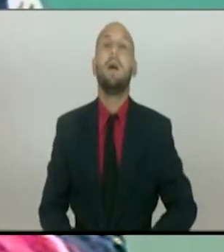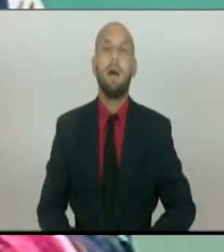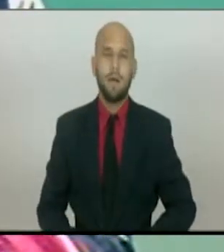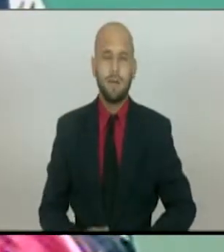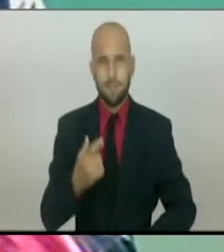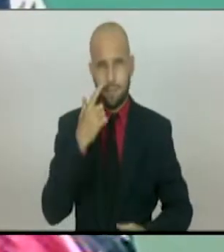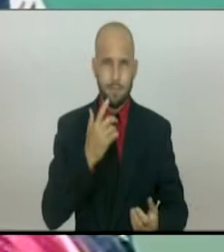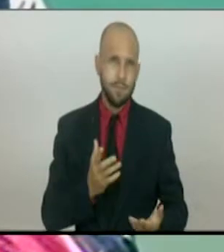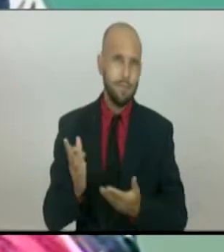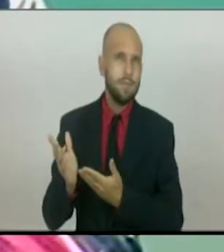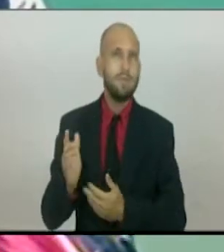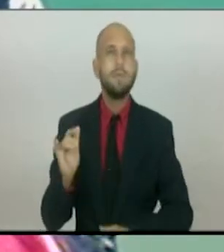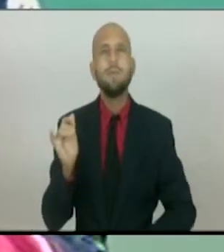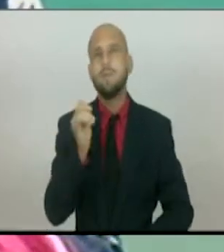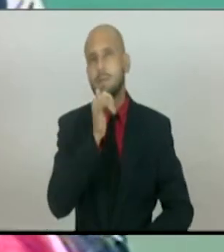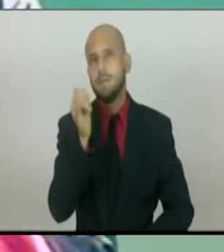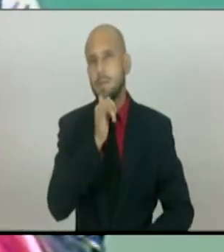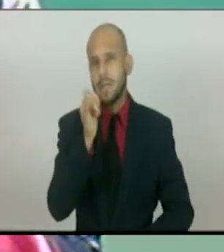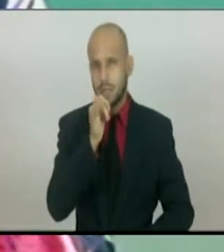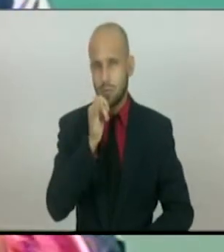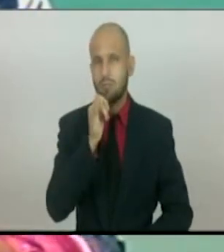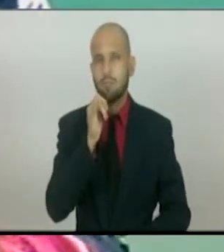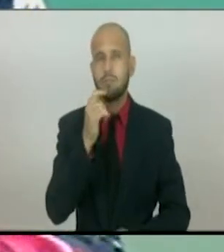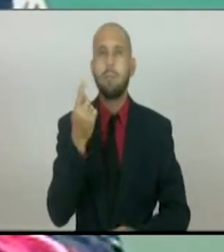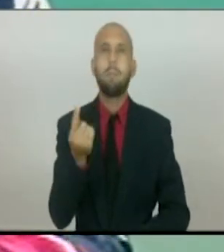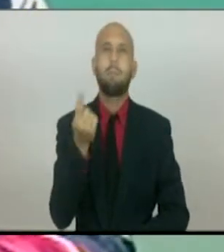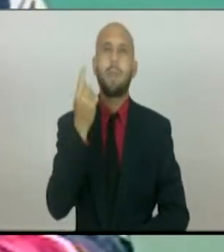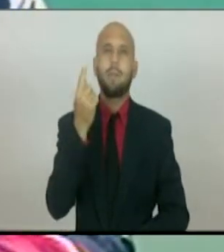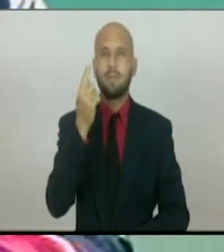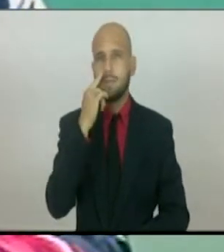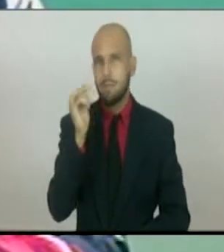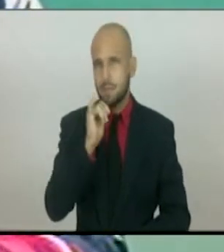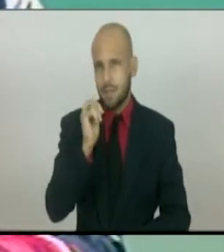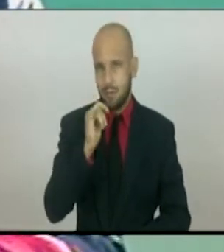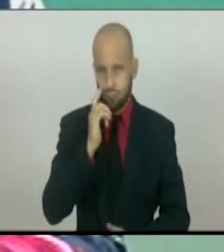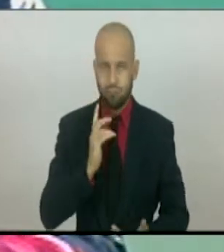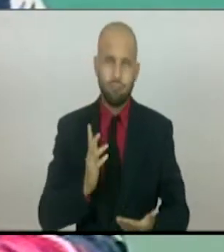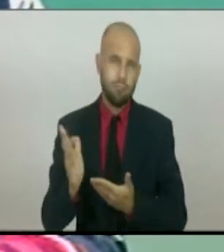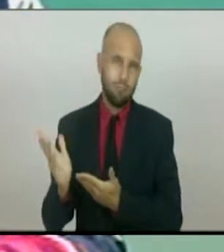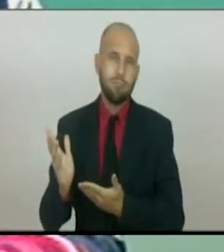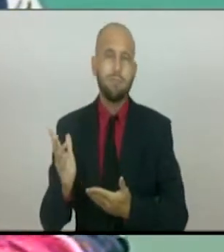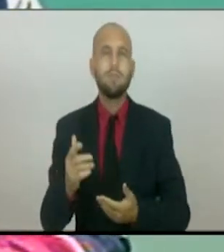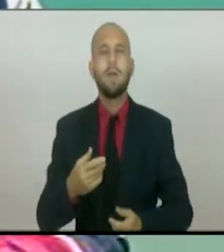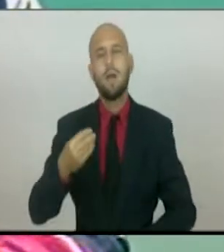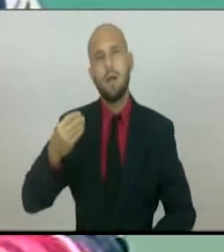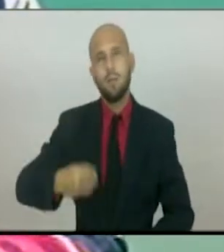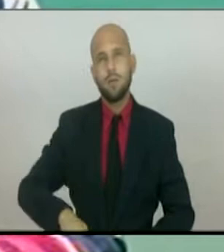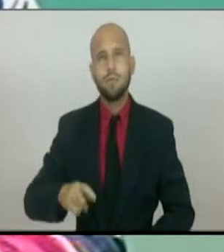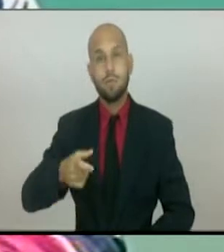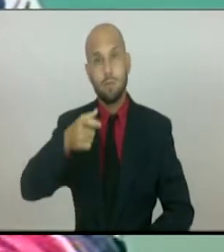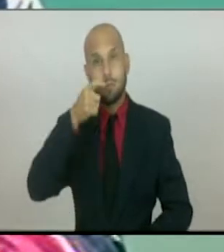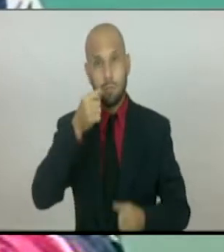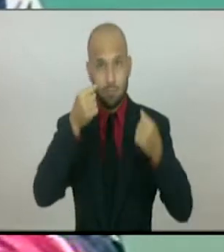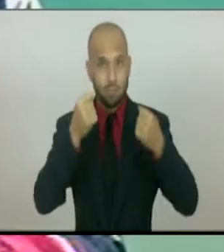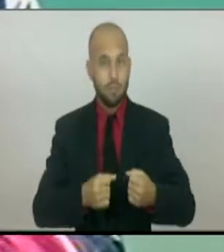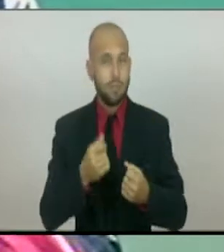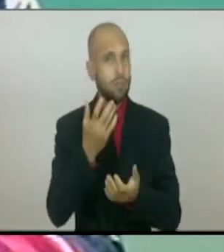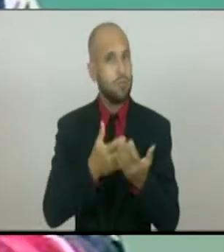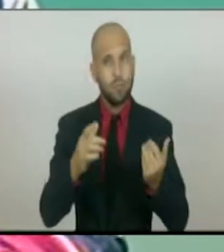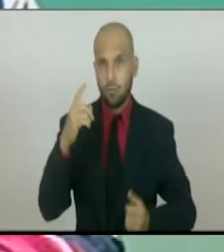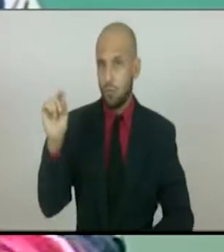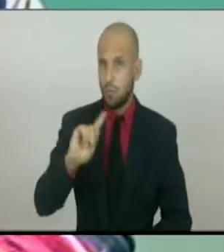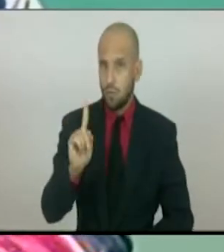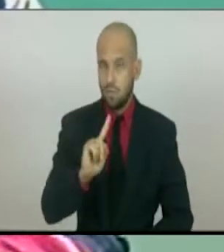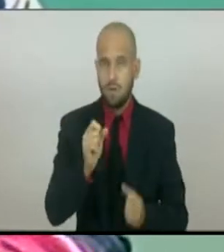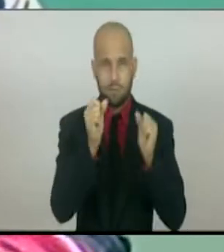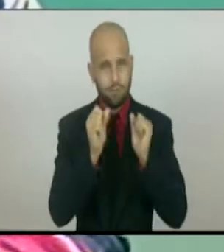través del siguiente video, que será el primer video de la tarde. Por eso les hacemos la invitación para que permanezcan a nuestro lado. Recuerden